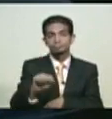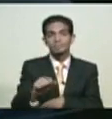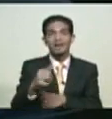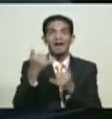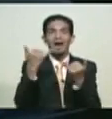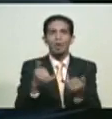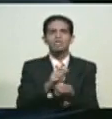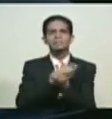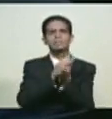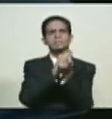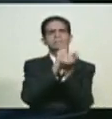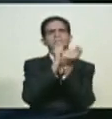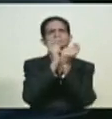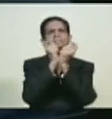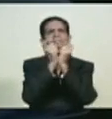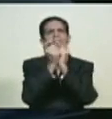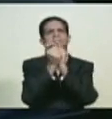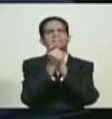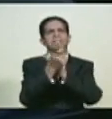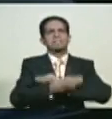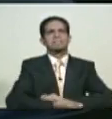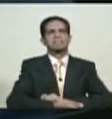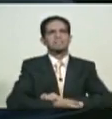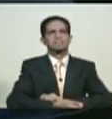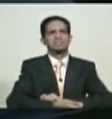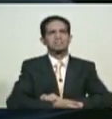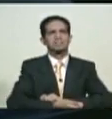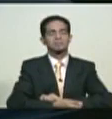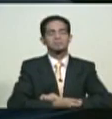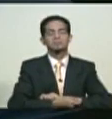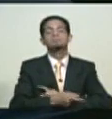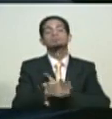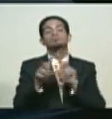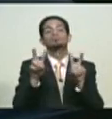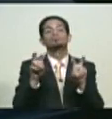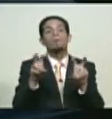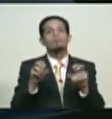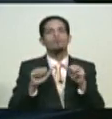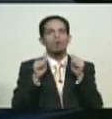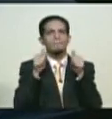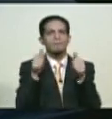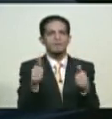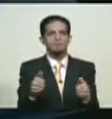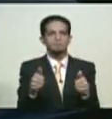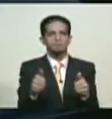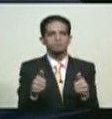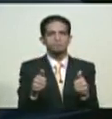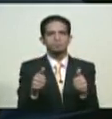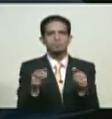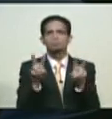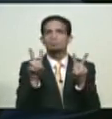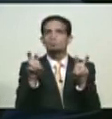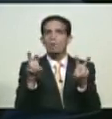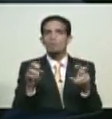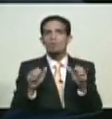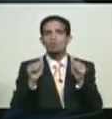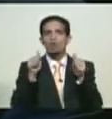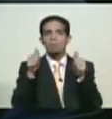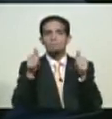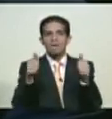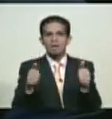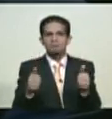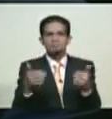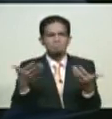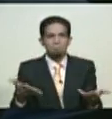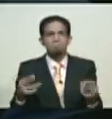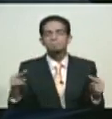respecto a lo que usted ha denominado un nuevo comienzo un nuevo comienzo donde se encuentren las mujeres y